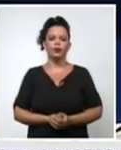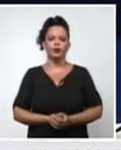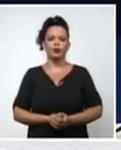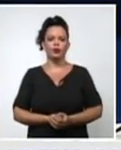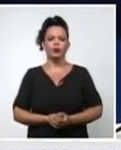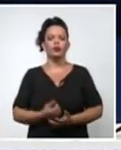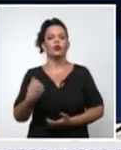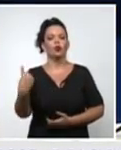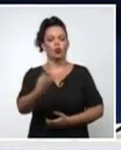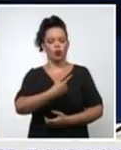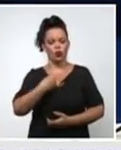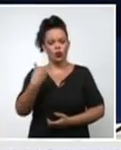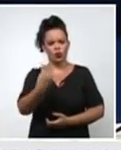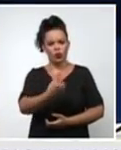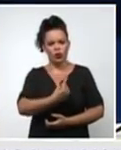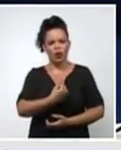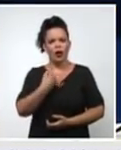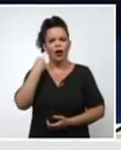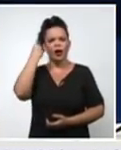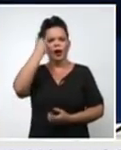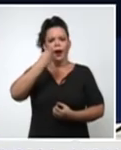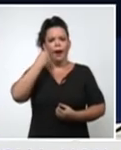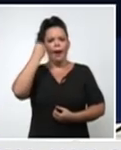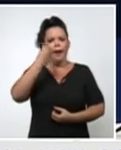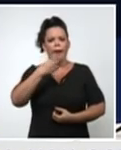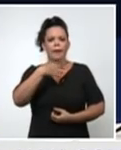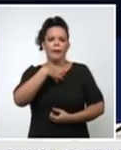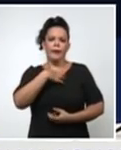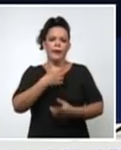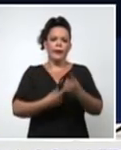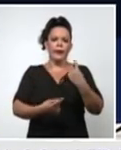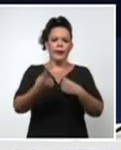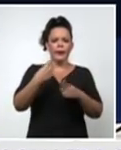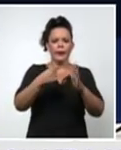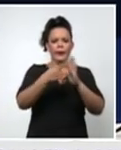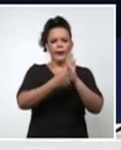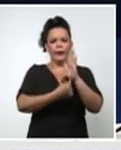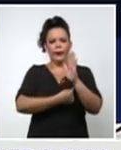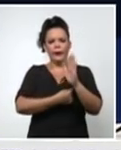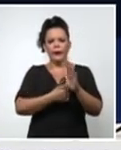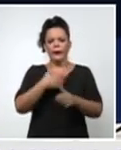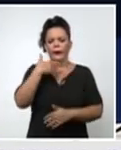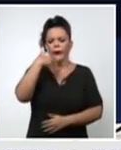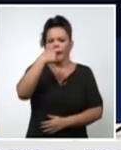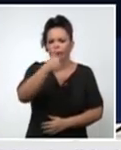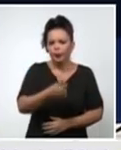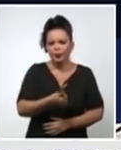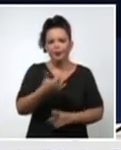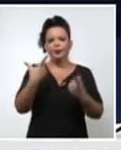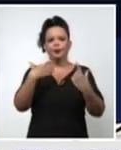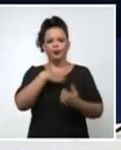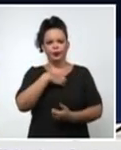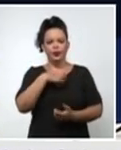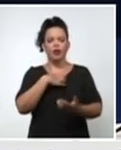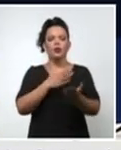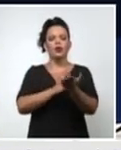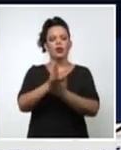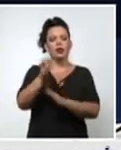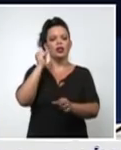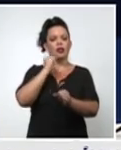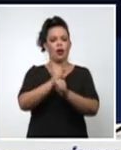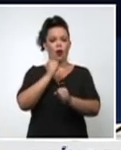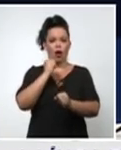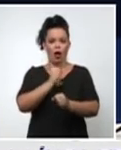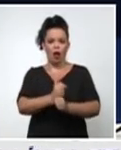esperábamos tener un indicador. Tenemos que seguir trabajando, tenemos que seguir